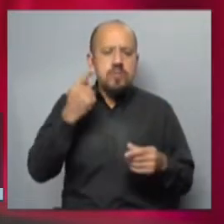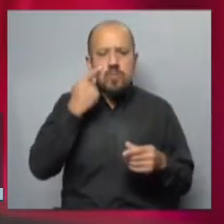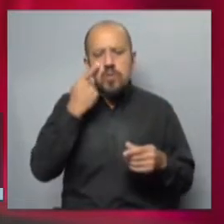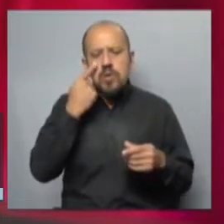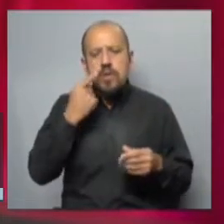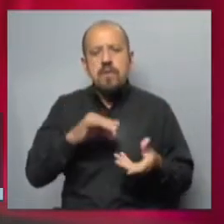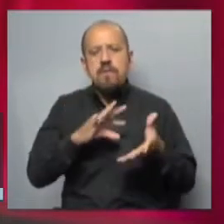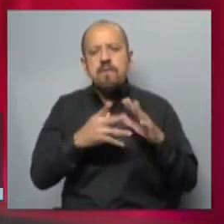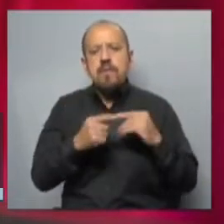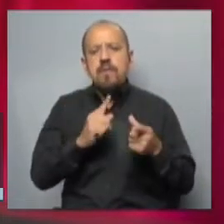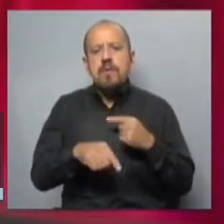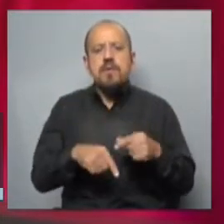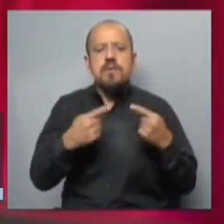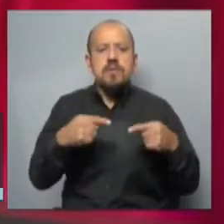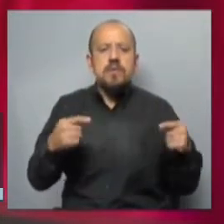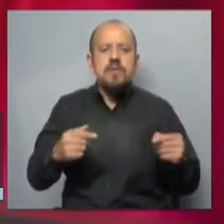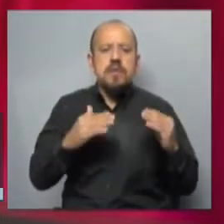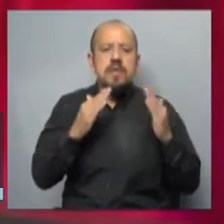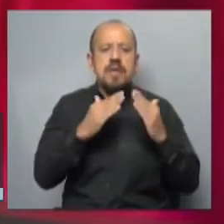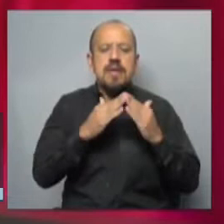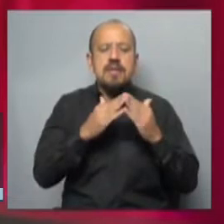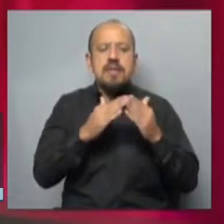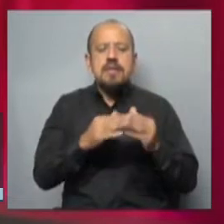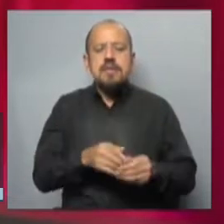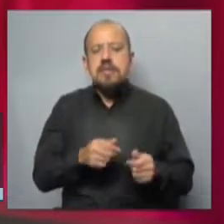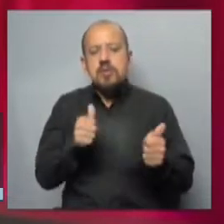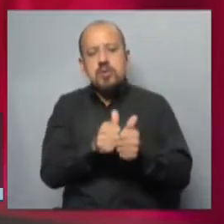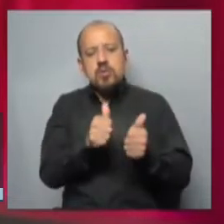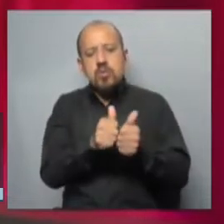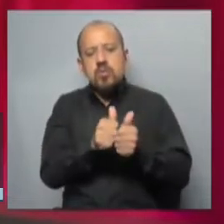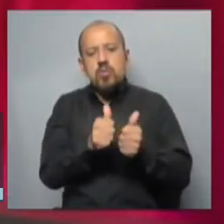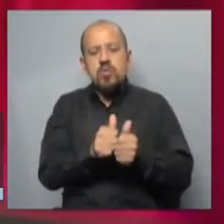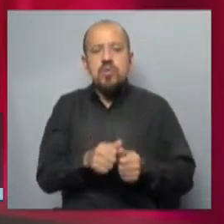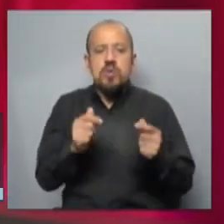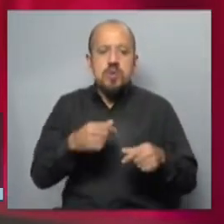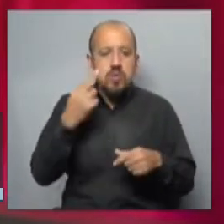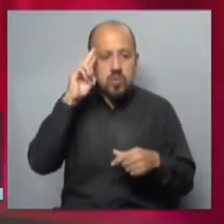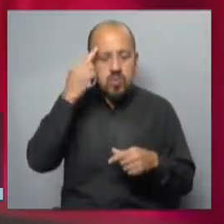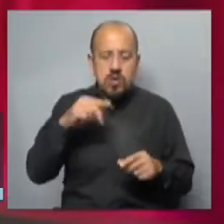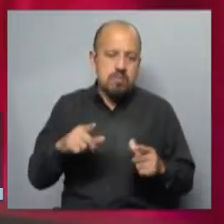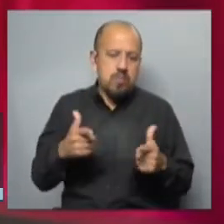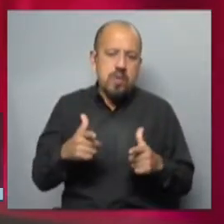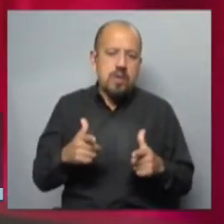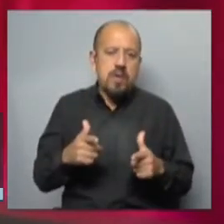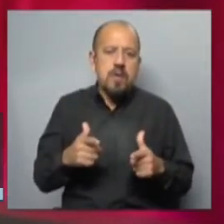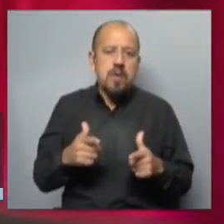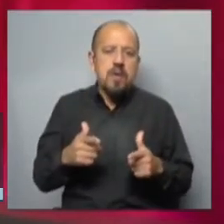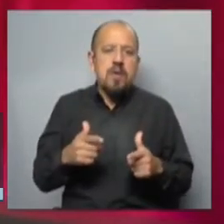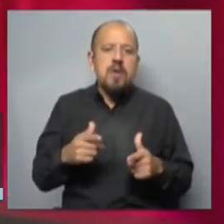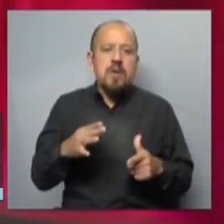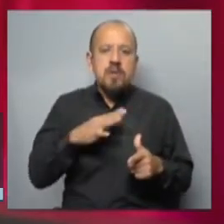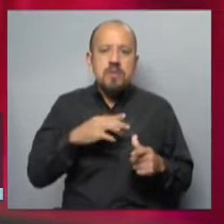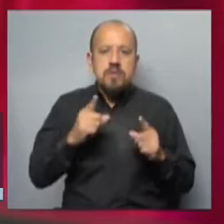o formas de hacer las cosas que son las viviendas tuteladas en el uruguay todavía eso eso no existe tenemos